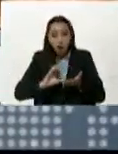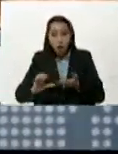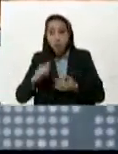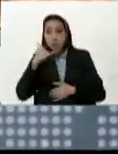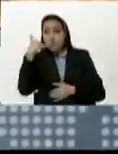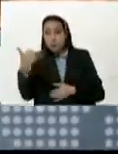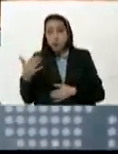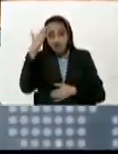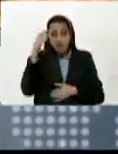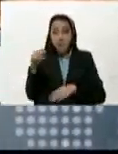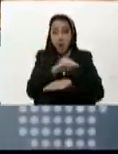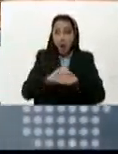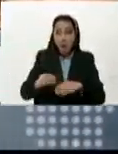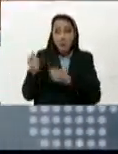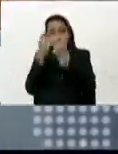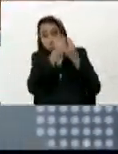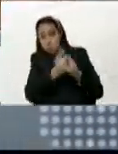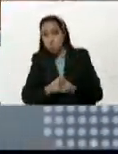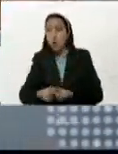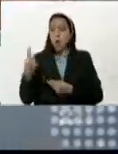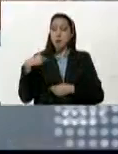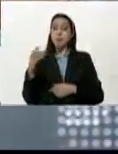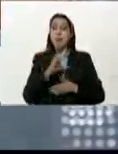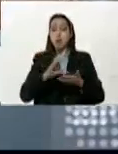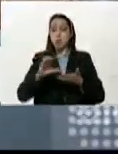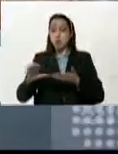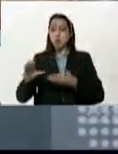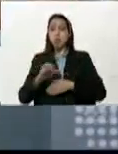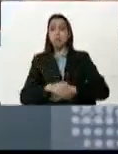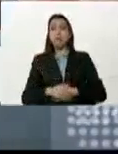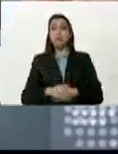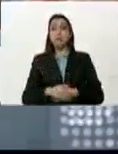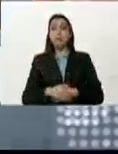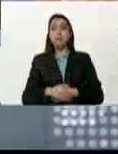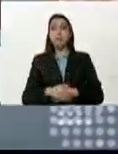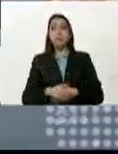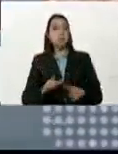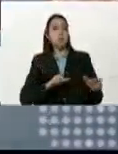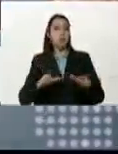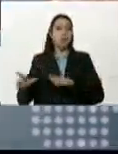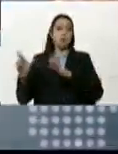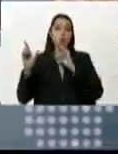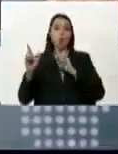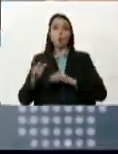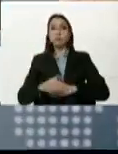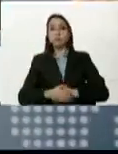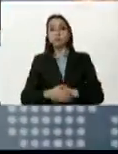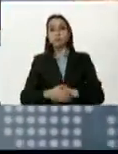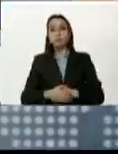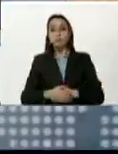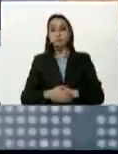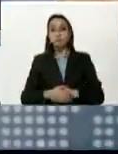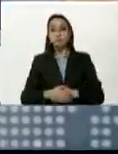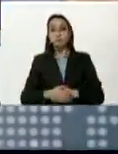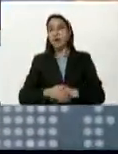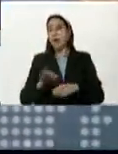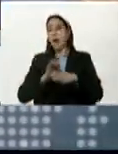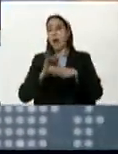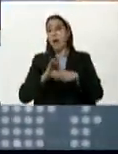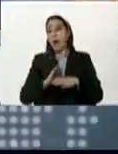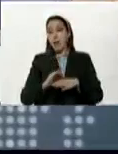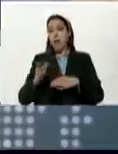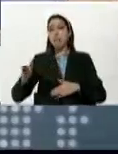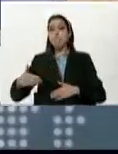ministra de finanzas que tiene todos los recursos y listo la carne y